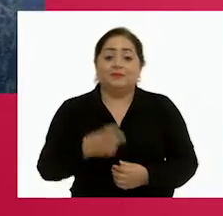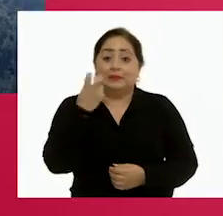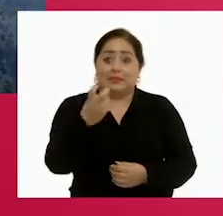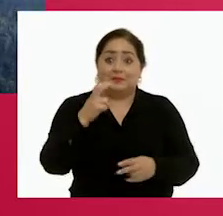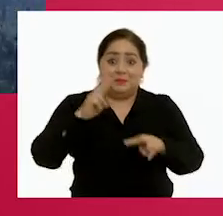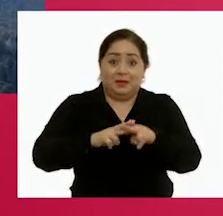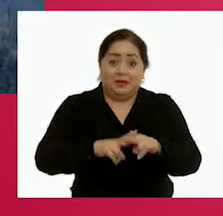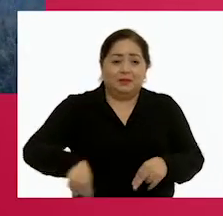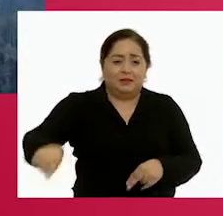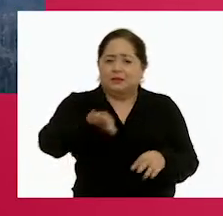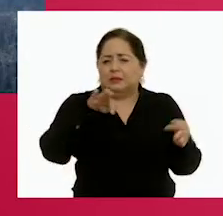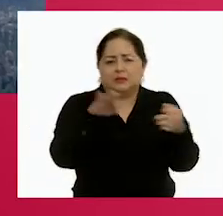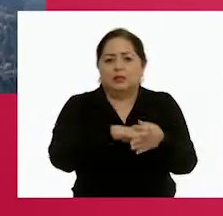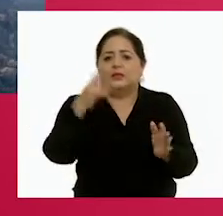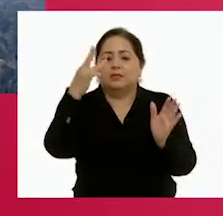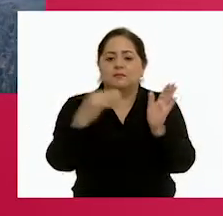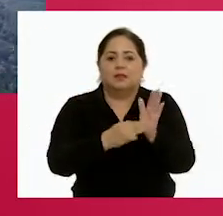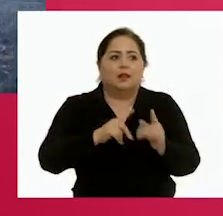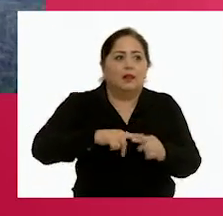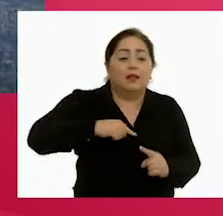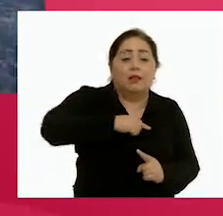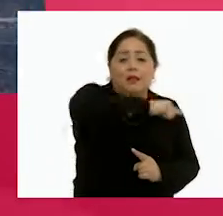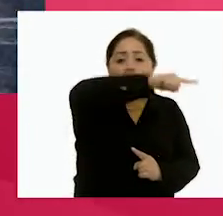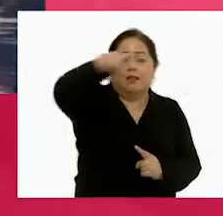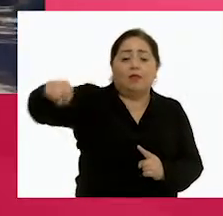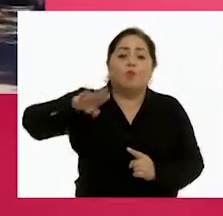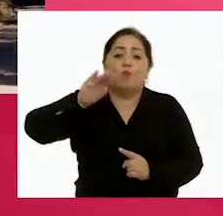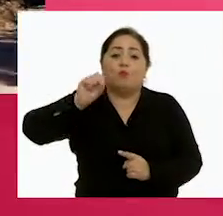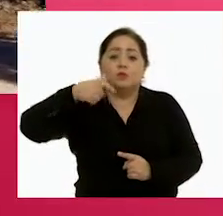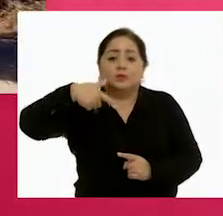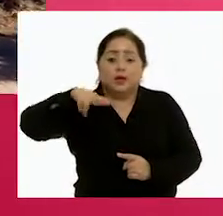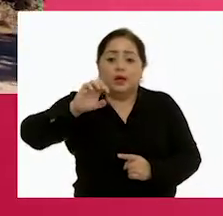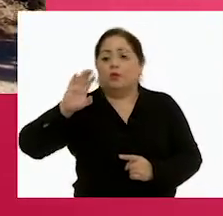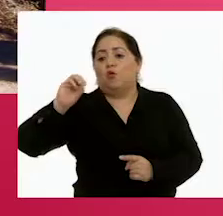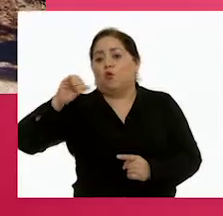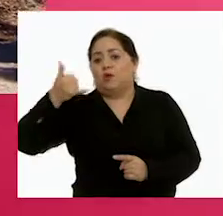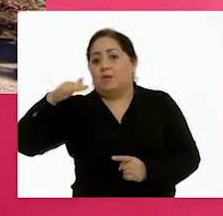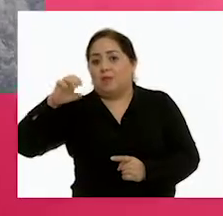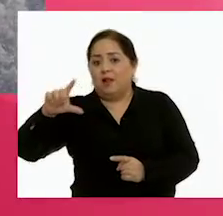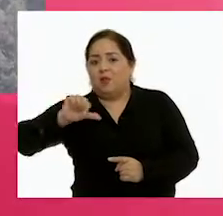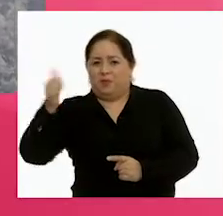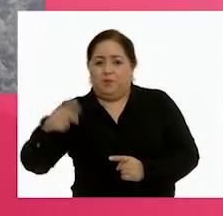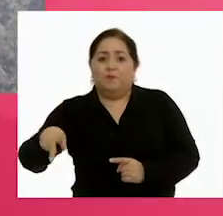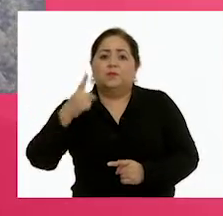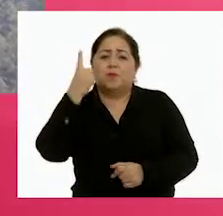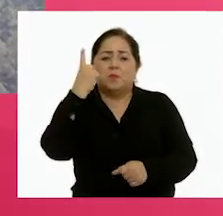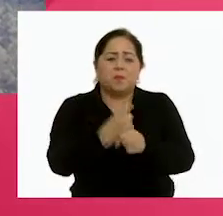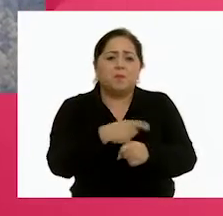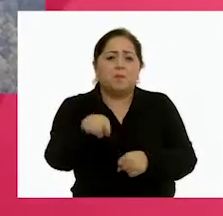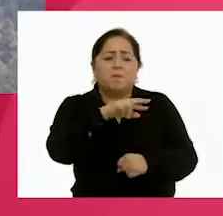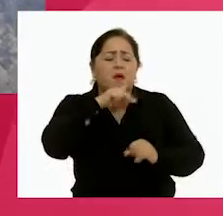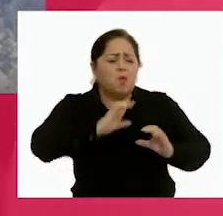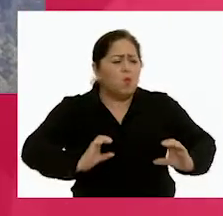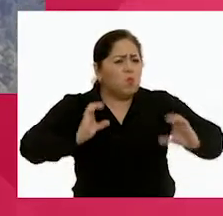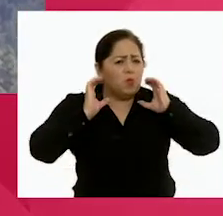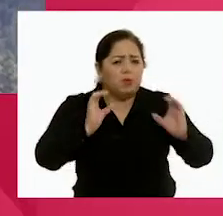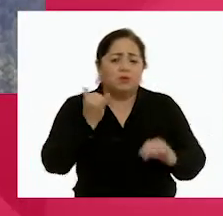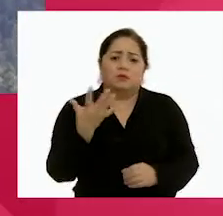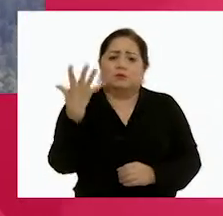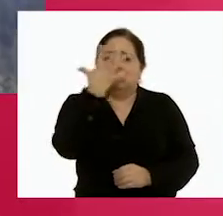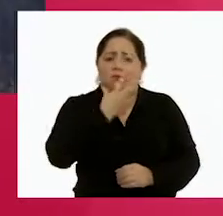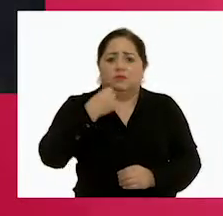Este parque abarca cerca de 3,000 hectáreas de bosques de pino, oyamel y encino, y es uno de los mejor cuidados y más